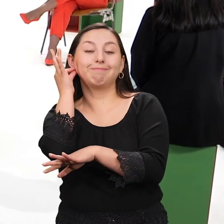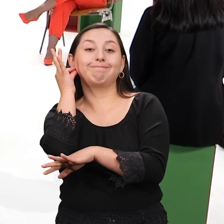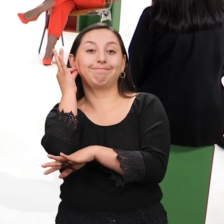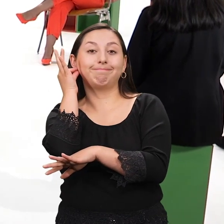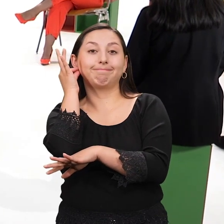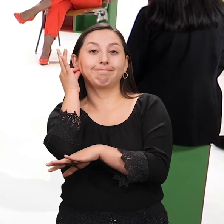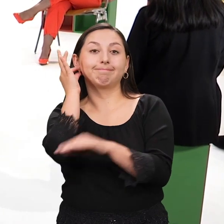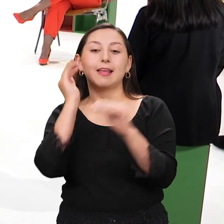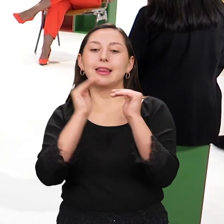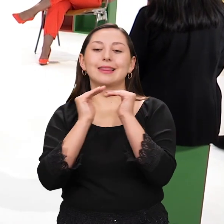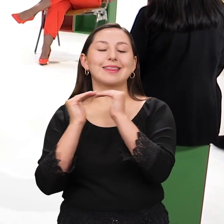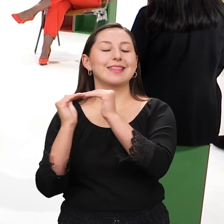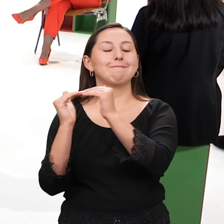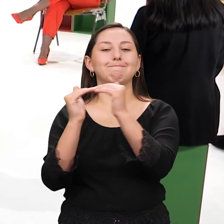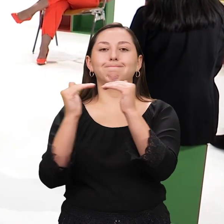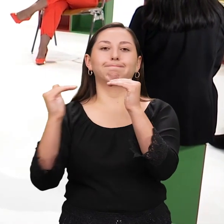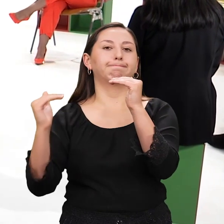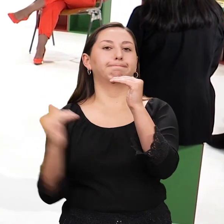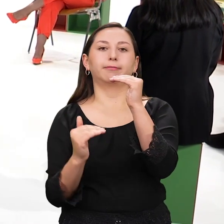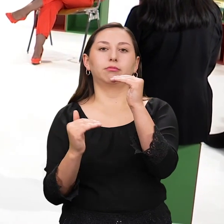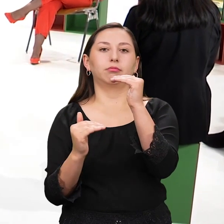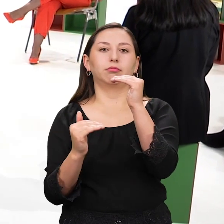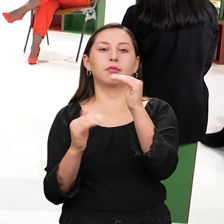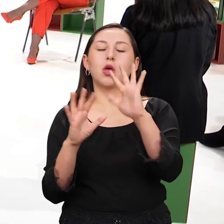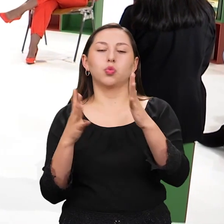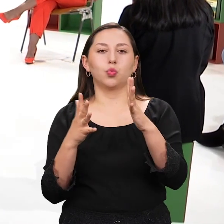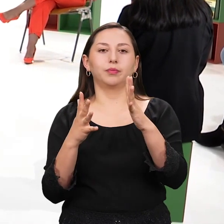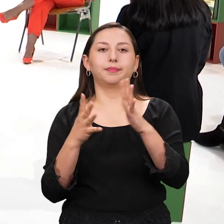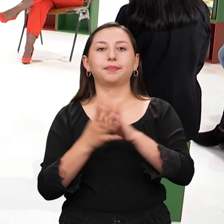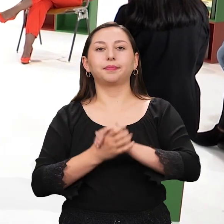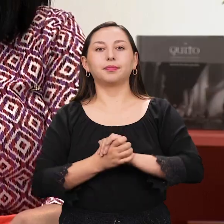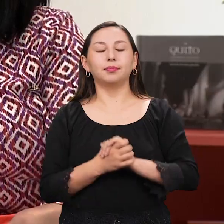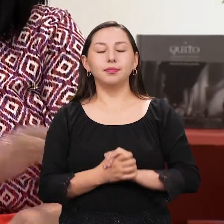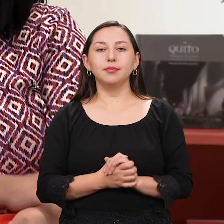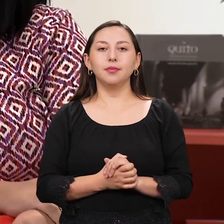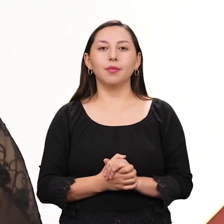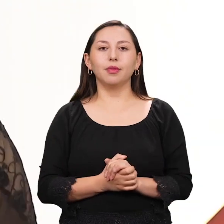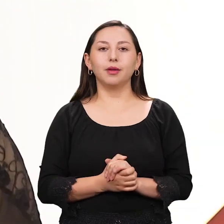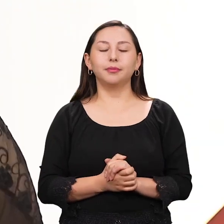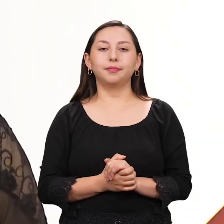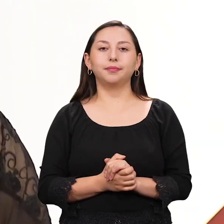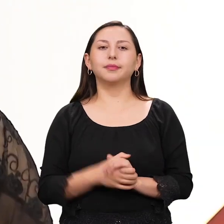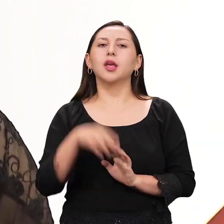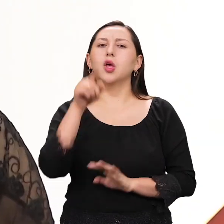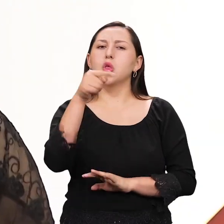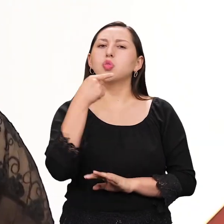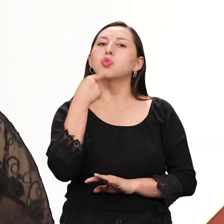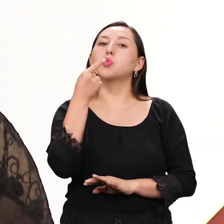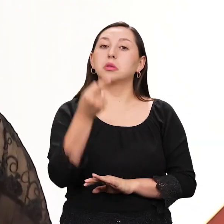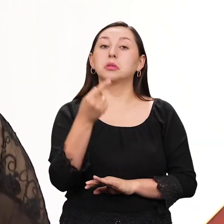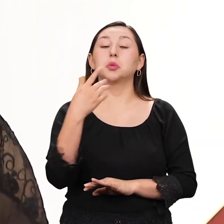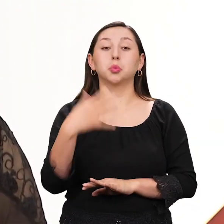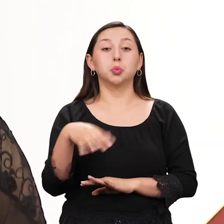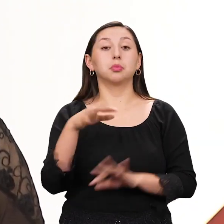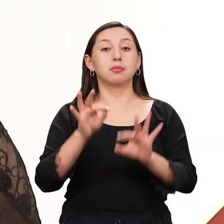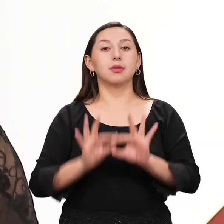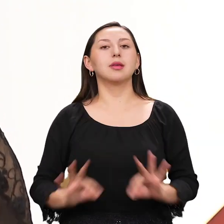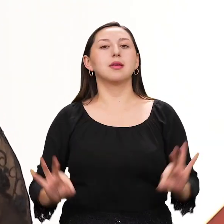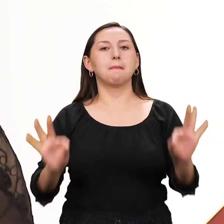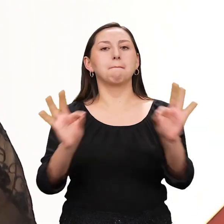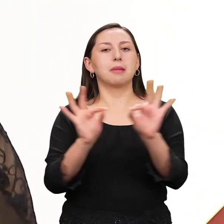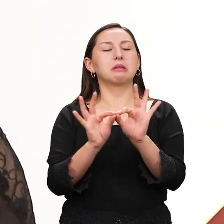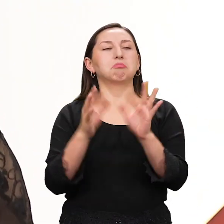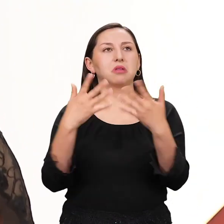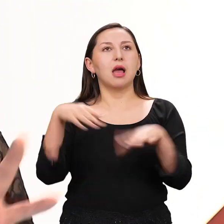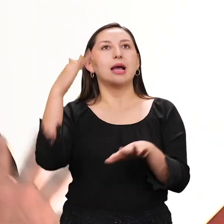nivel de discusión sobre todos estos discursos en la arena digital. Lo que mencionas, creo que muchos puede ser que lo